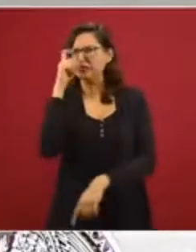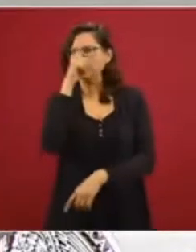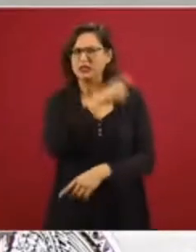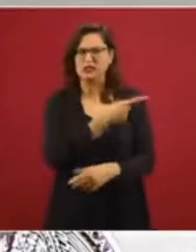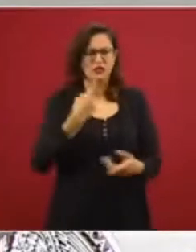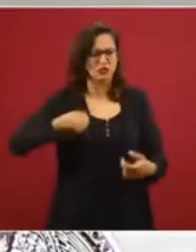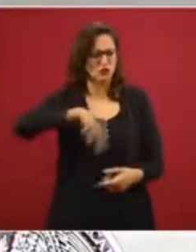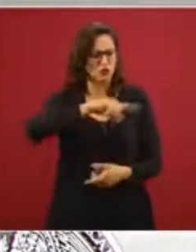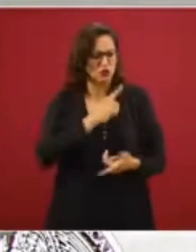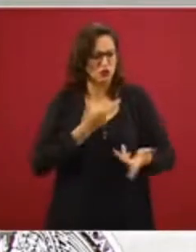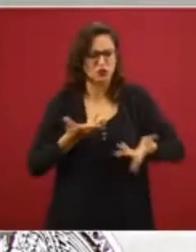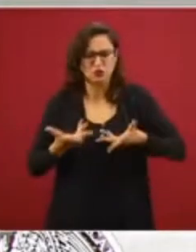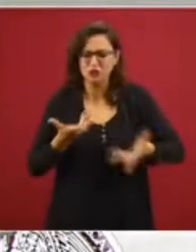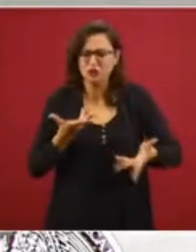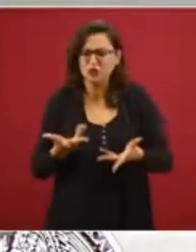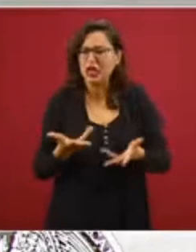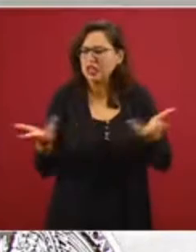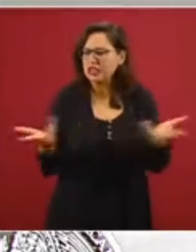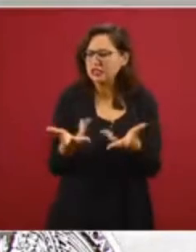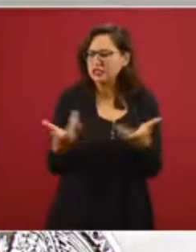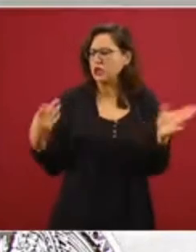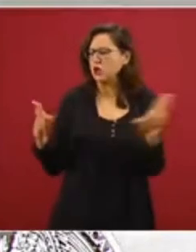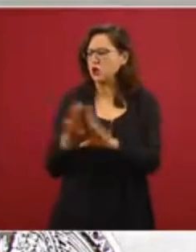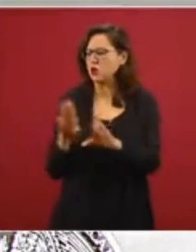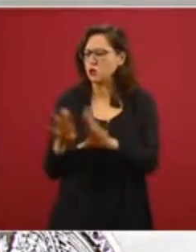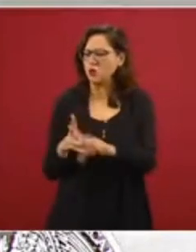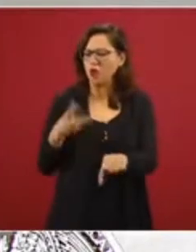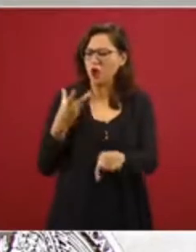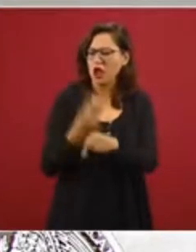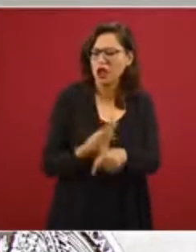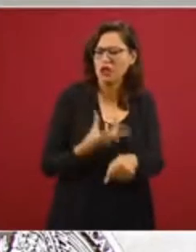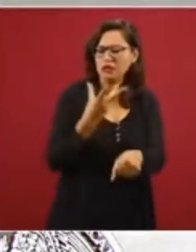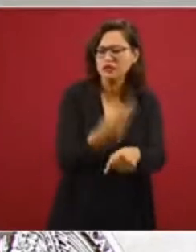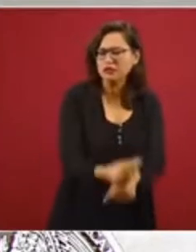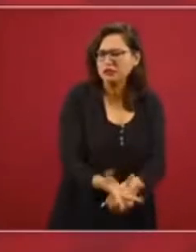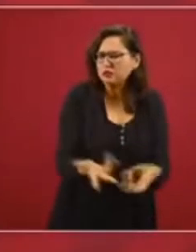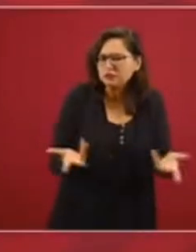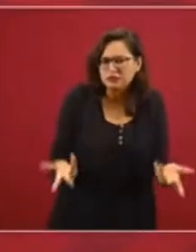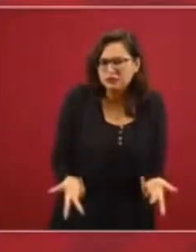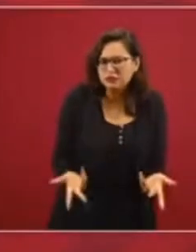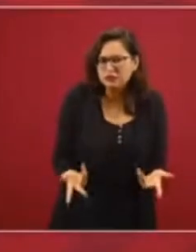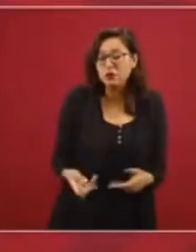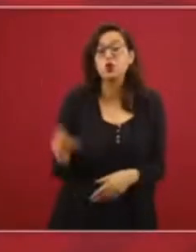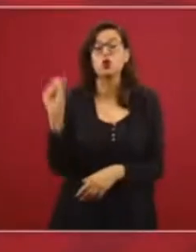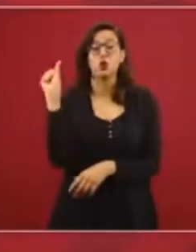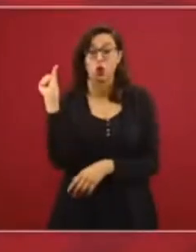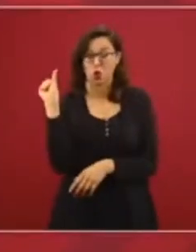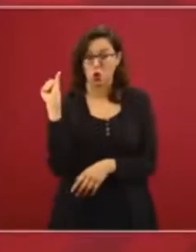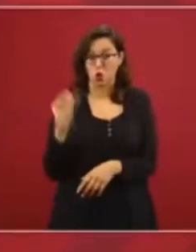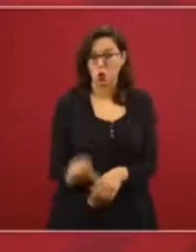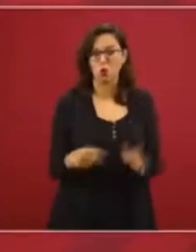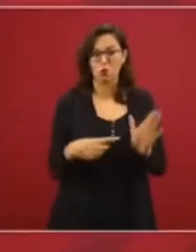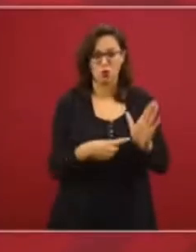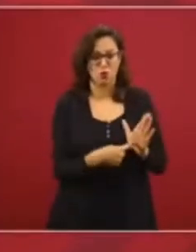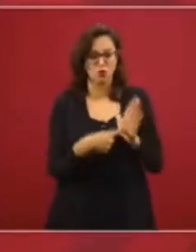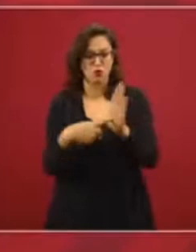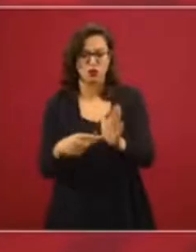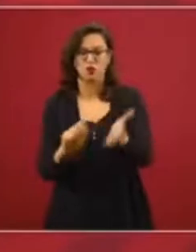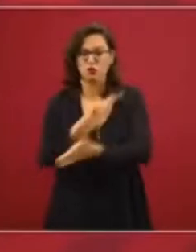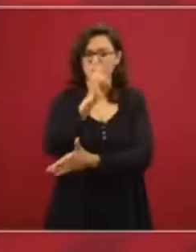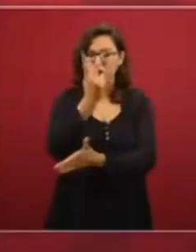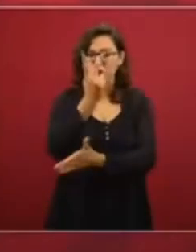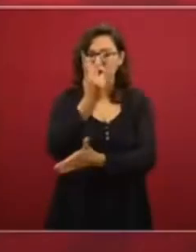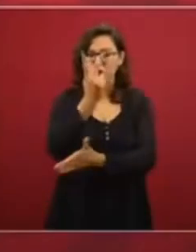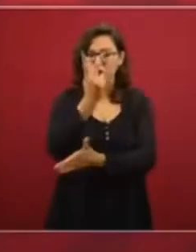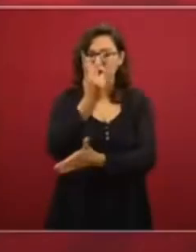el subsecretario Hugo López-Gatell, donde es evidente la mejoría a nivel nacional del devenir de esta